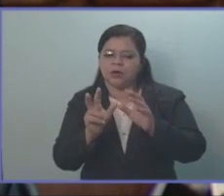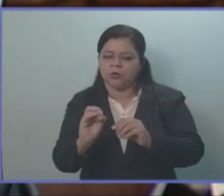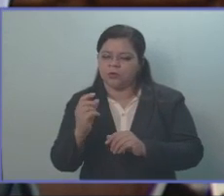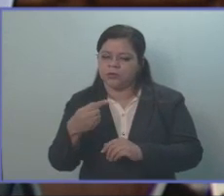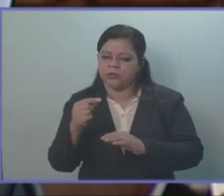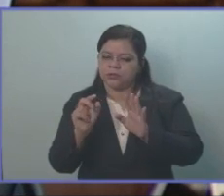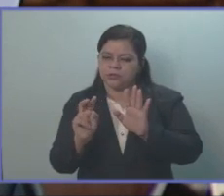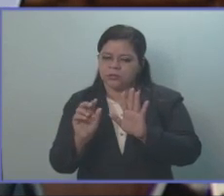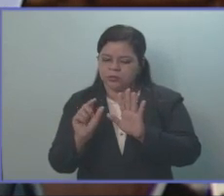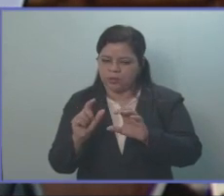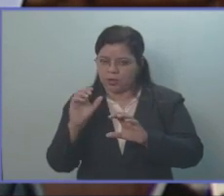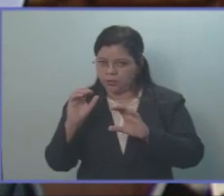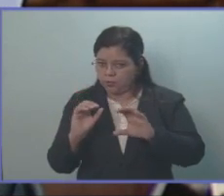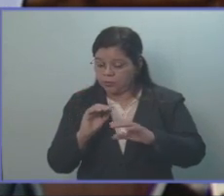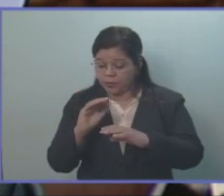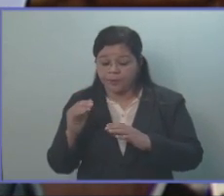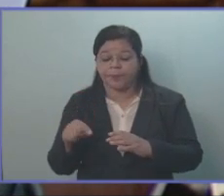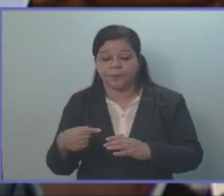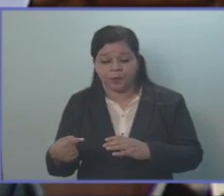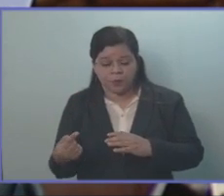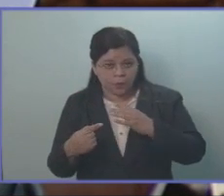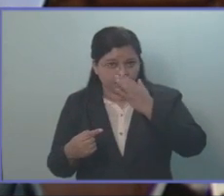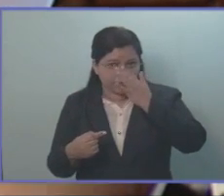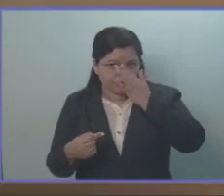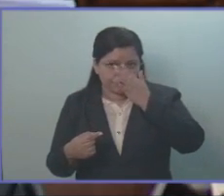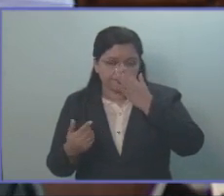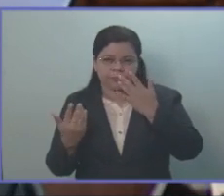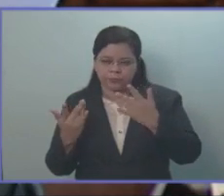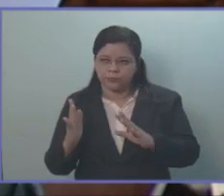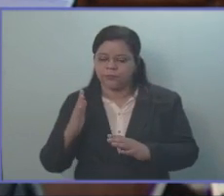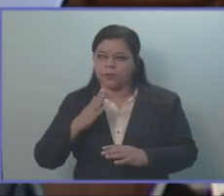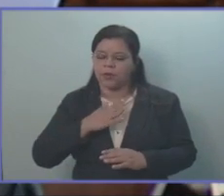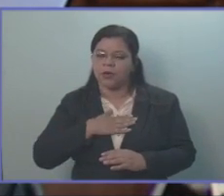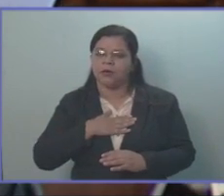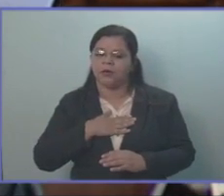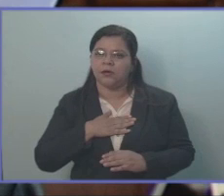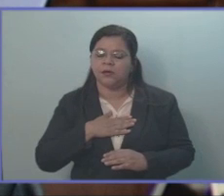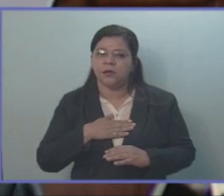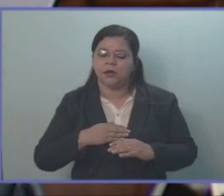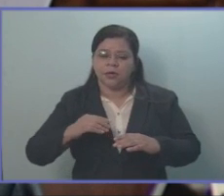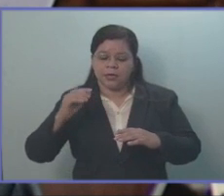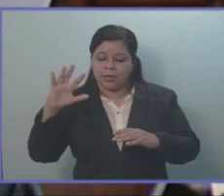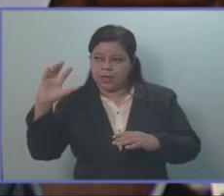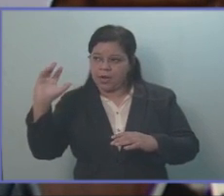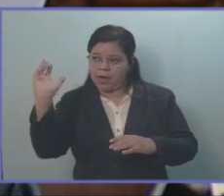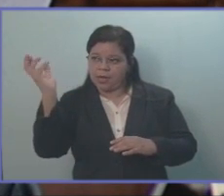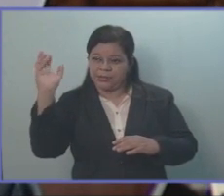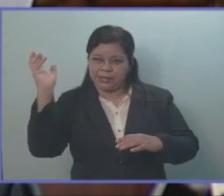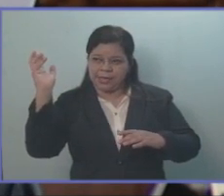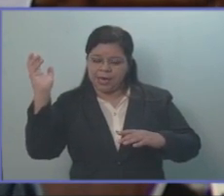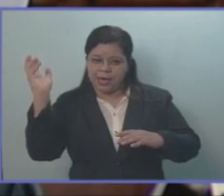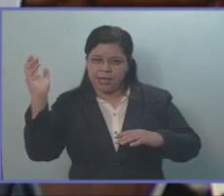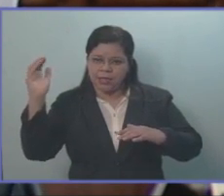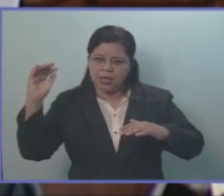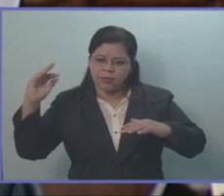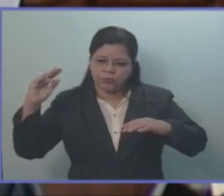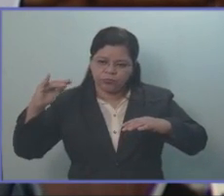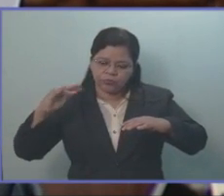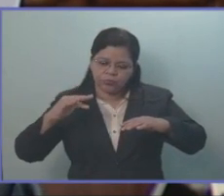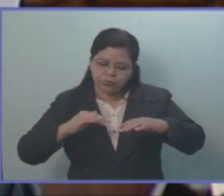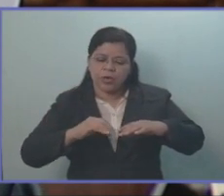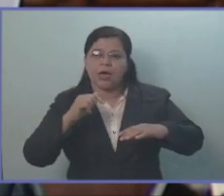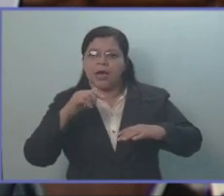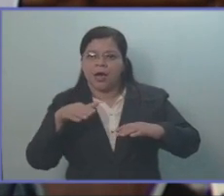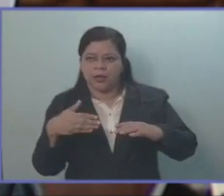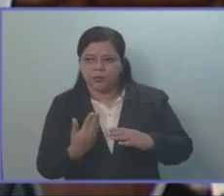80-C. En los casos en que se tengan indicios de que las señales a que se refiere el artículo